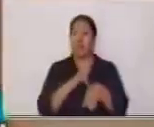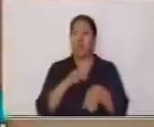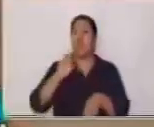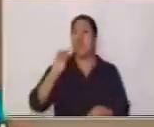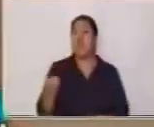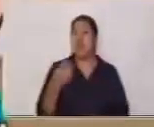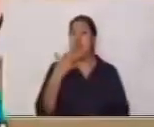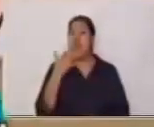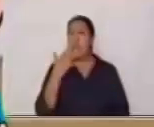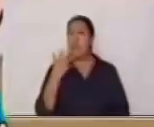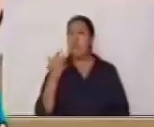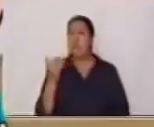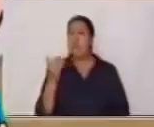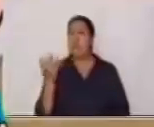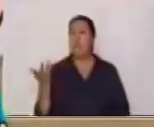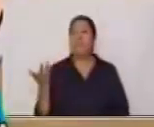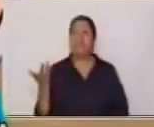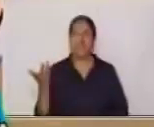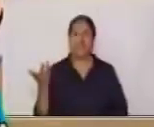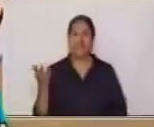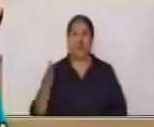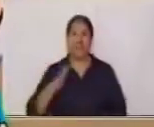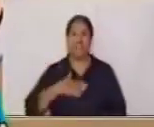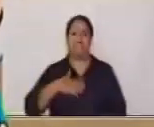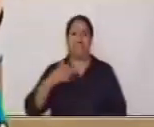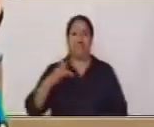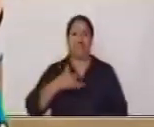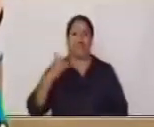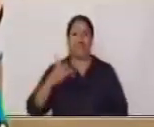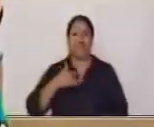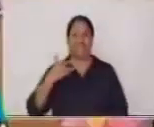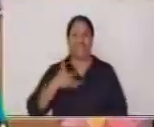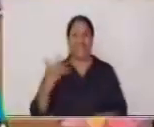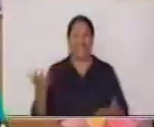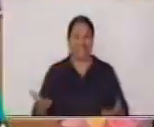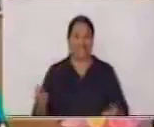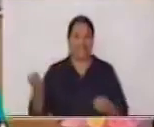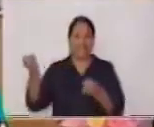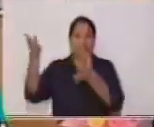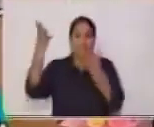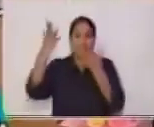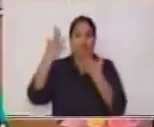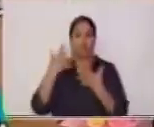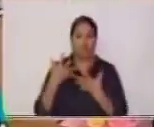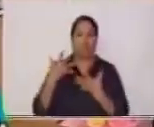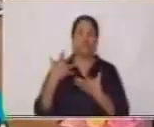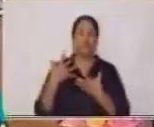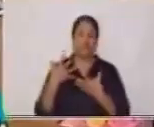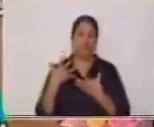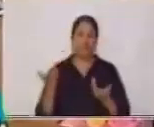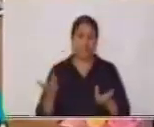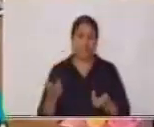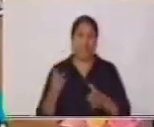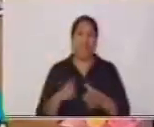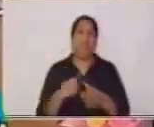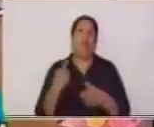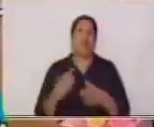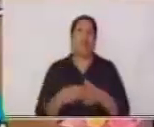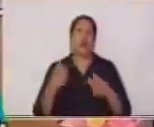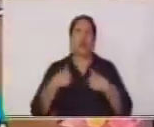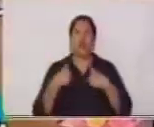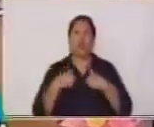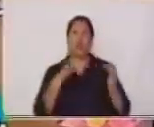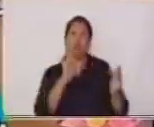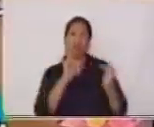probé? Porque mis sentidos son los que me dan toda la información. Cuando yo tengo el contacto con